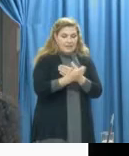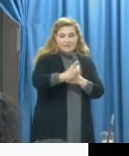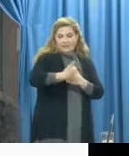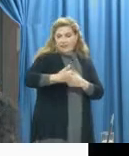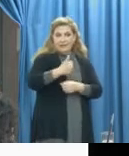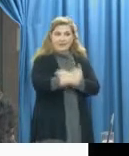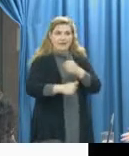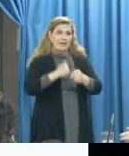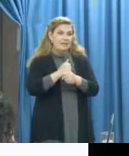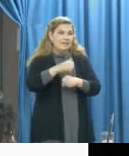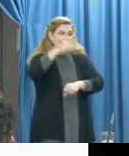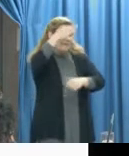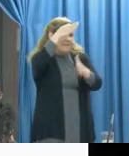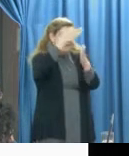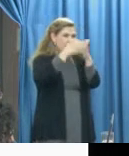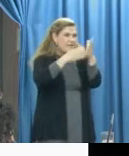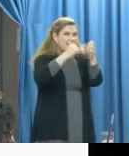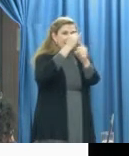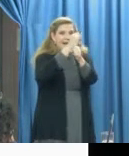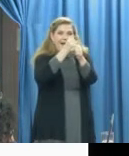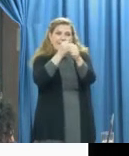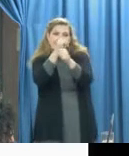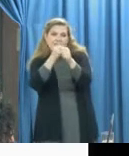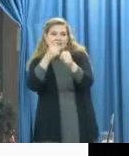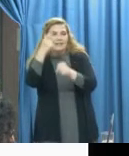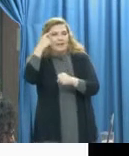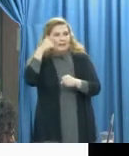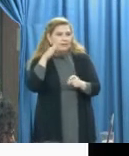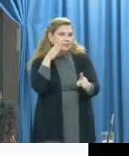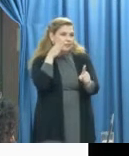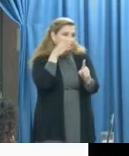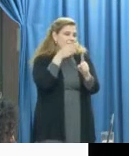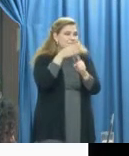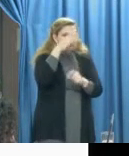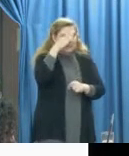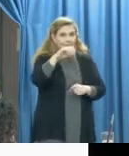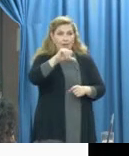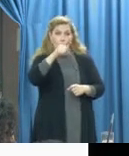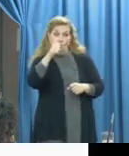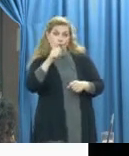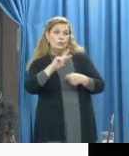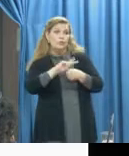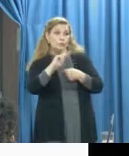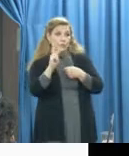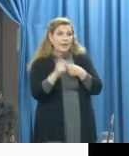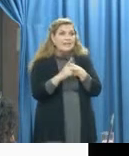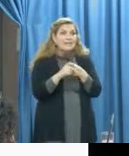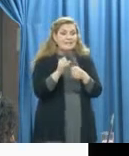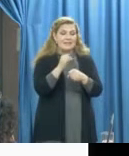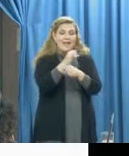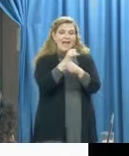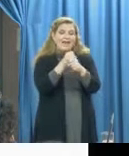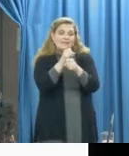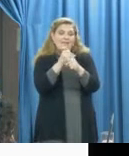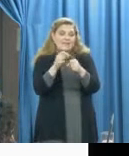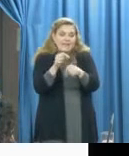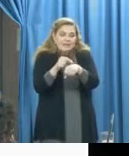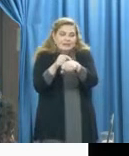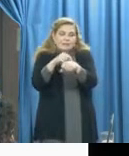Nos falta mucha investigación y muchos estudios para esto. En otros países los estudios moleculares